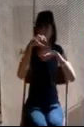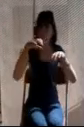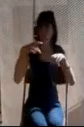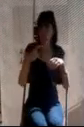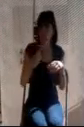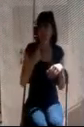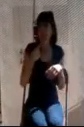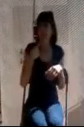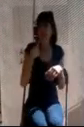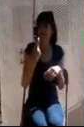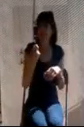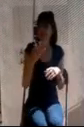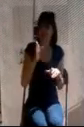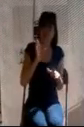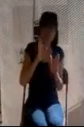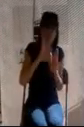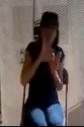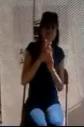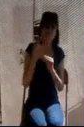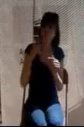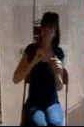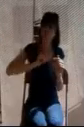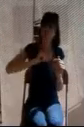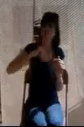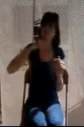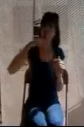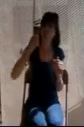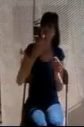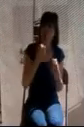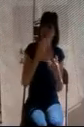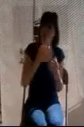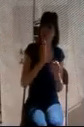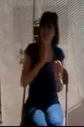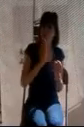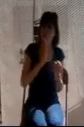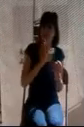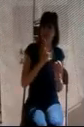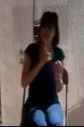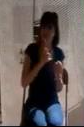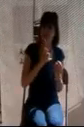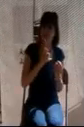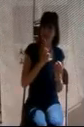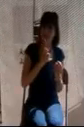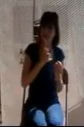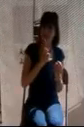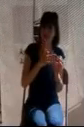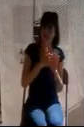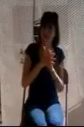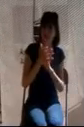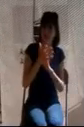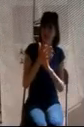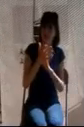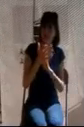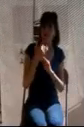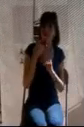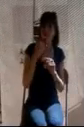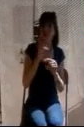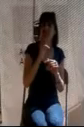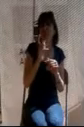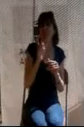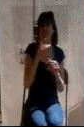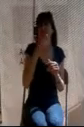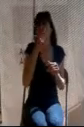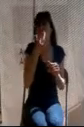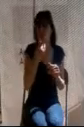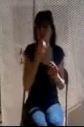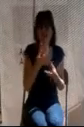voy a decir que me ha dolido un comentario. Iba a haber dicho antes la desfachatez de un comentario. Retiro esa palabra. Es decir, que me ha dolido que usted